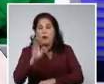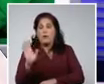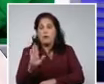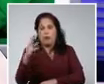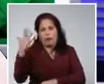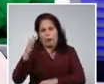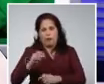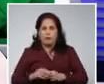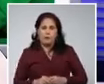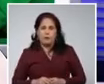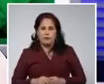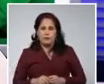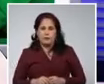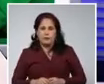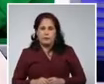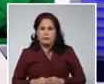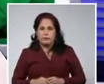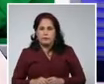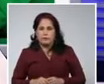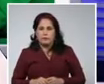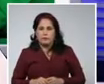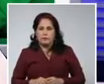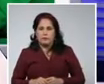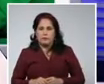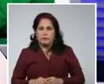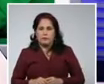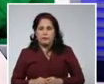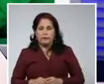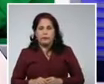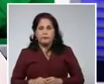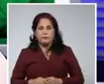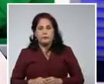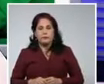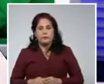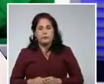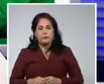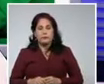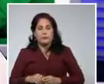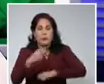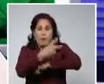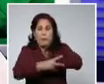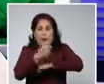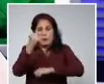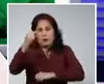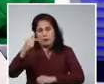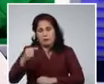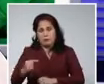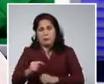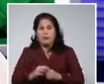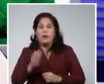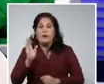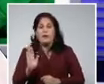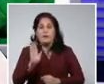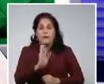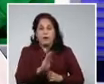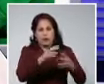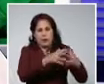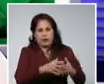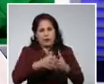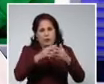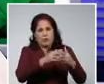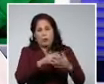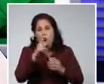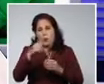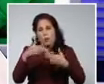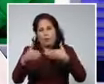la provincia ni de los municipios. Por países, como ya yo dije, uno procedente de Estados Unidos y uno de